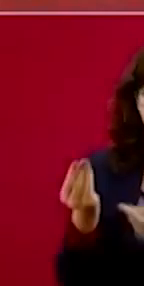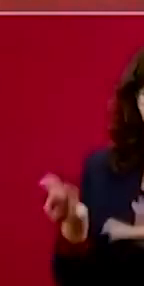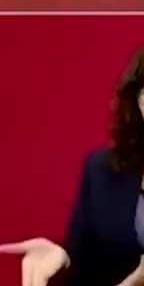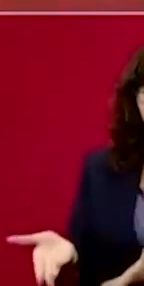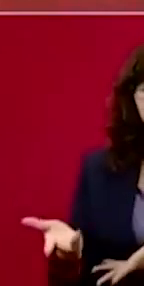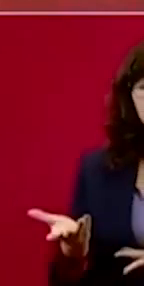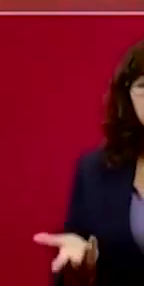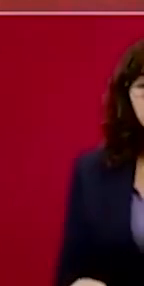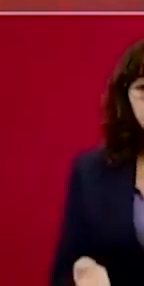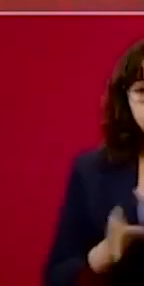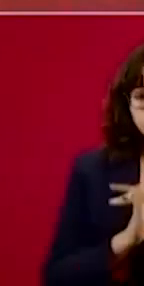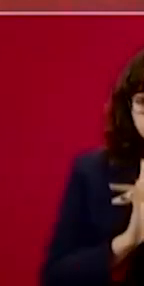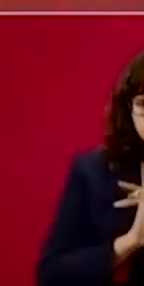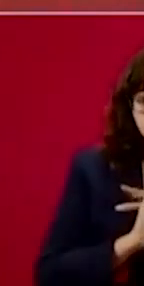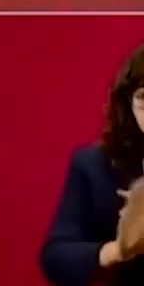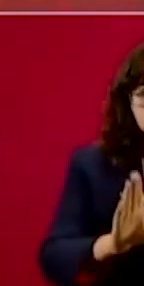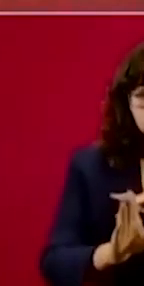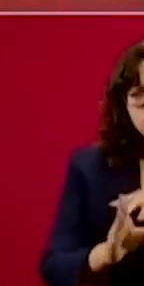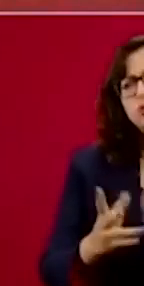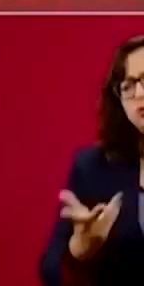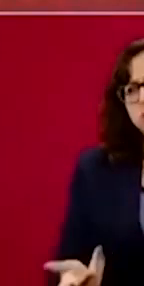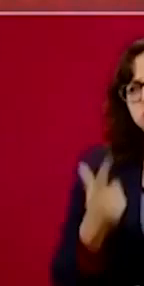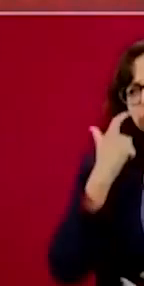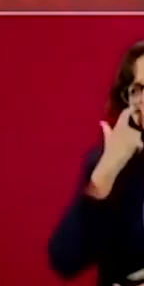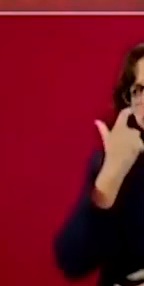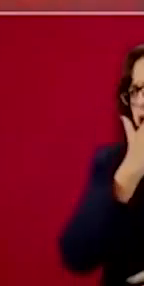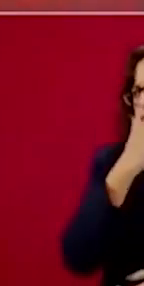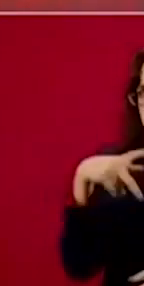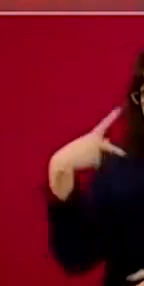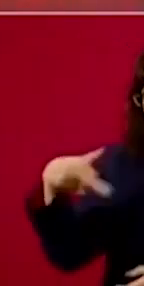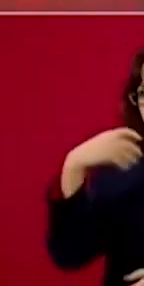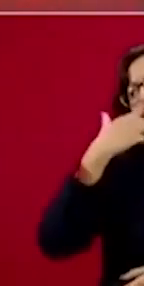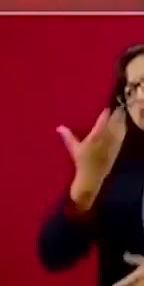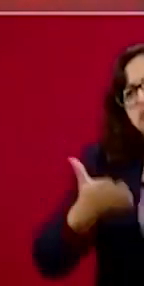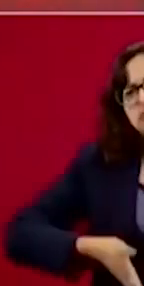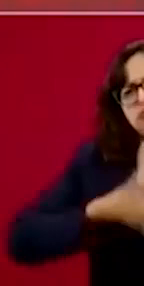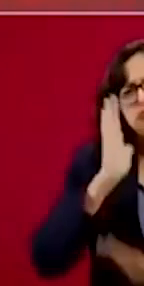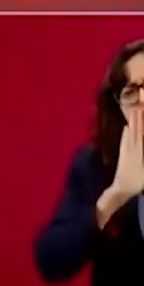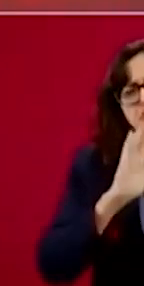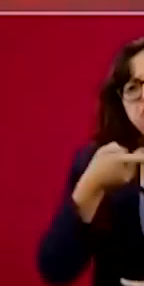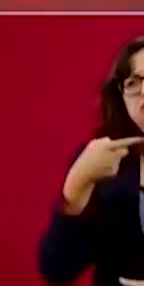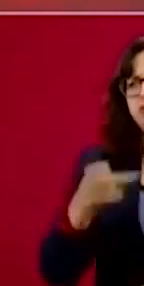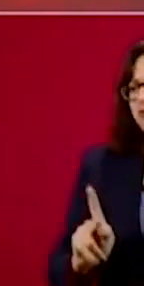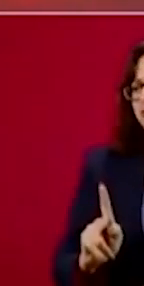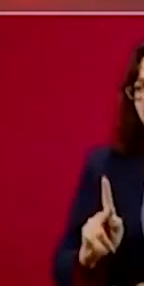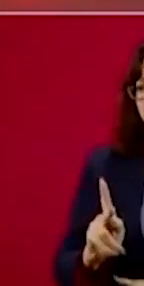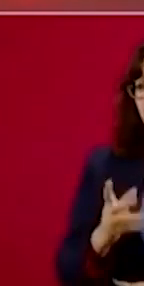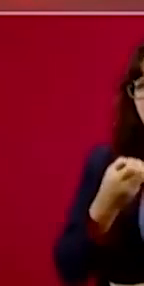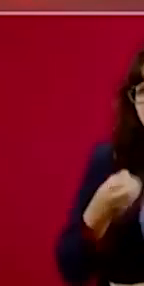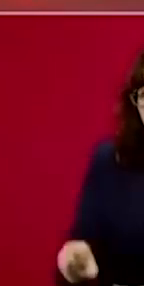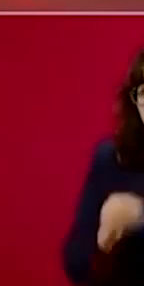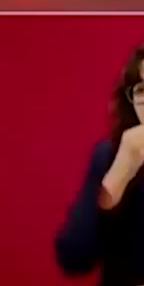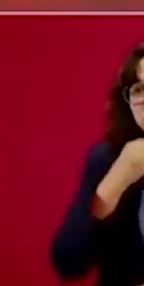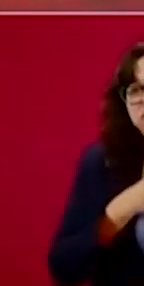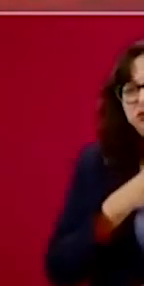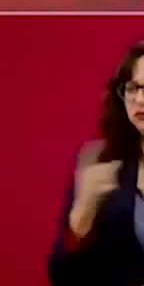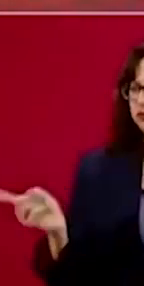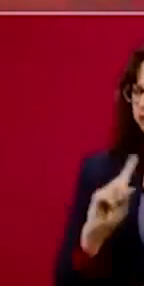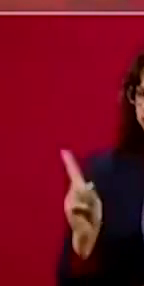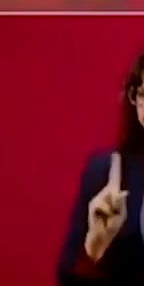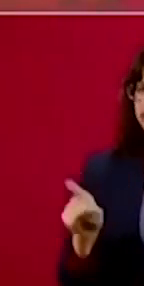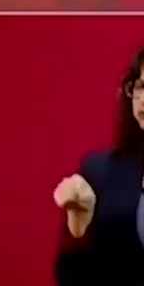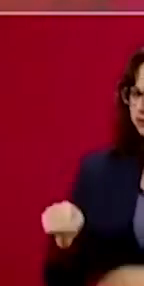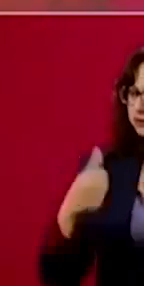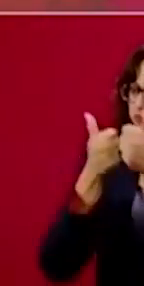defensa de los detenidos en Estados Unidos. Esto luego de que el PRI pidió a Hacienda costear el juicio del ex titular de la Secretaría de la